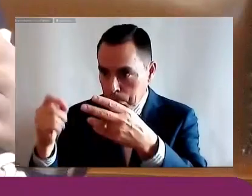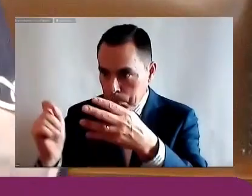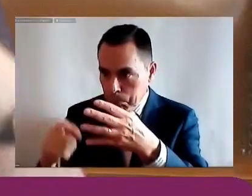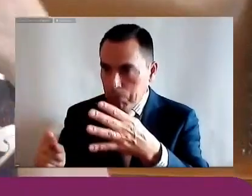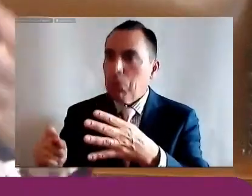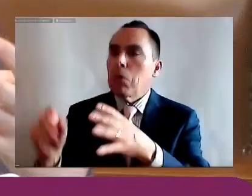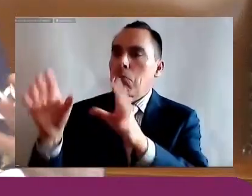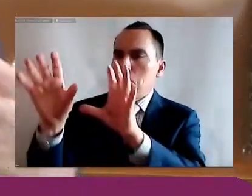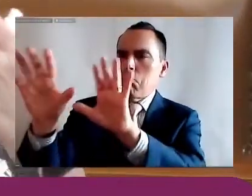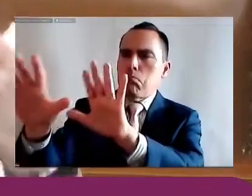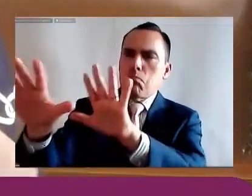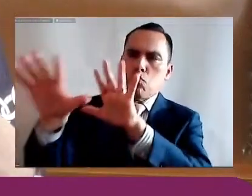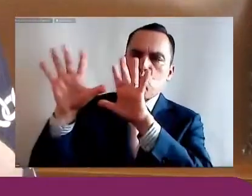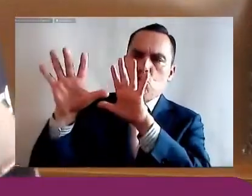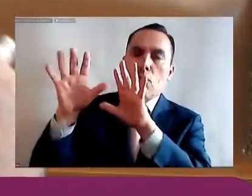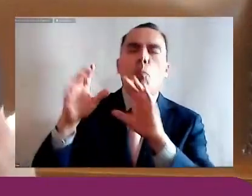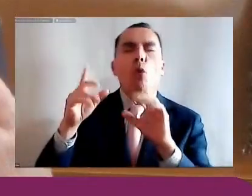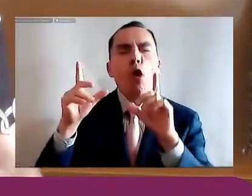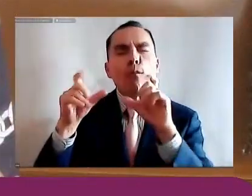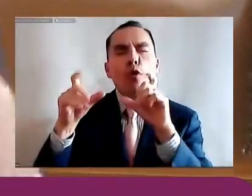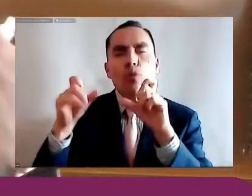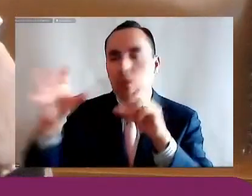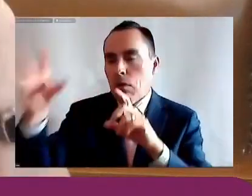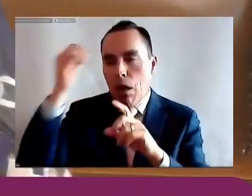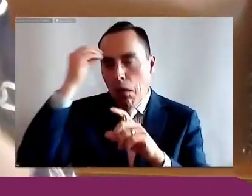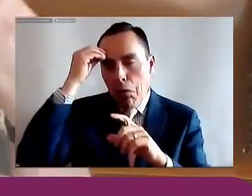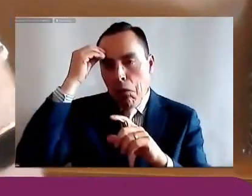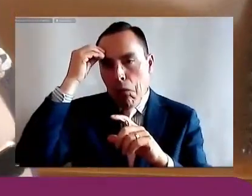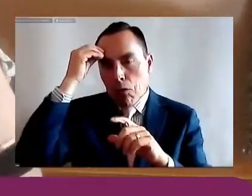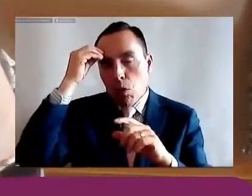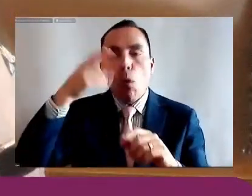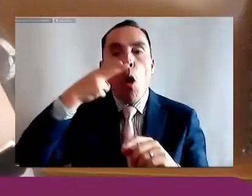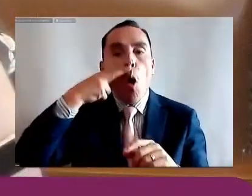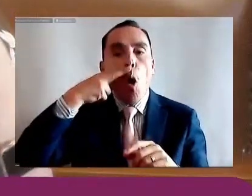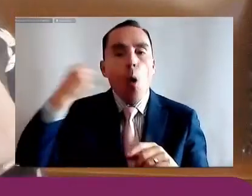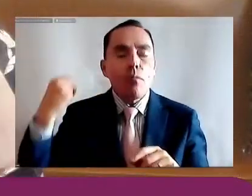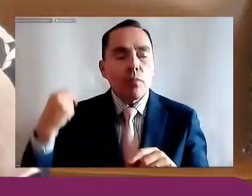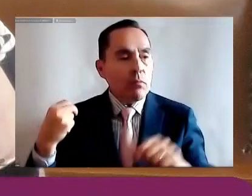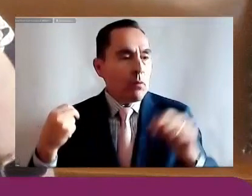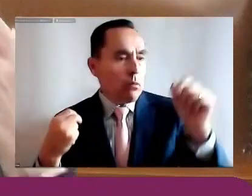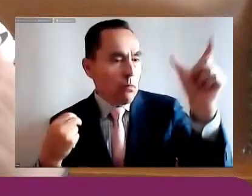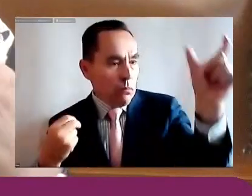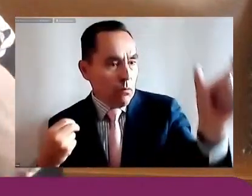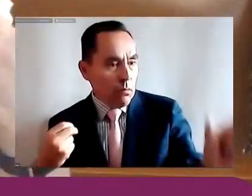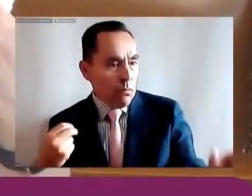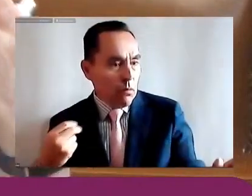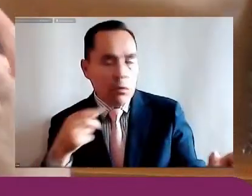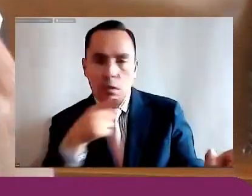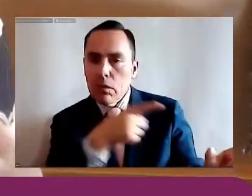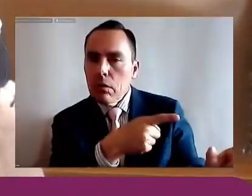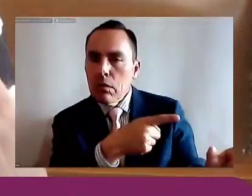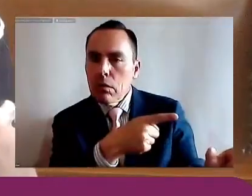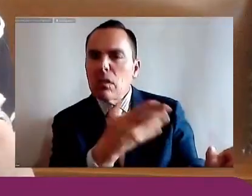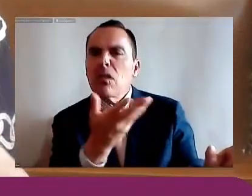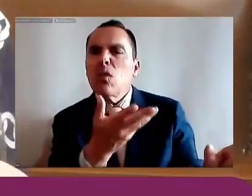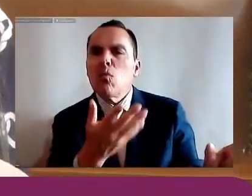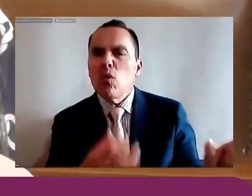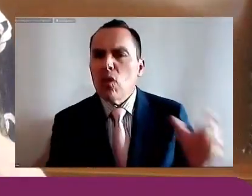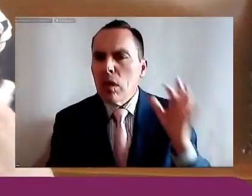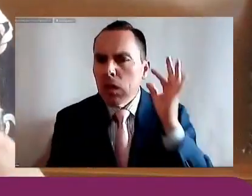o estadísticamente quizás como masculina. Pero la contracara de ese riesgo es el riesgo